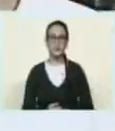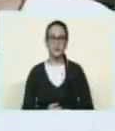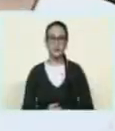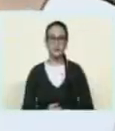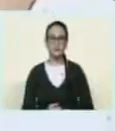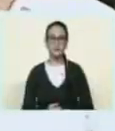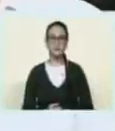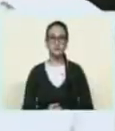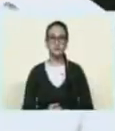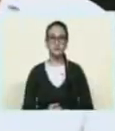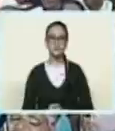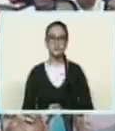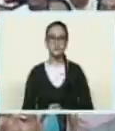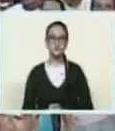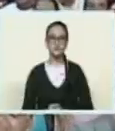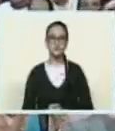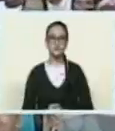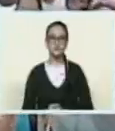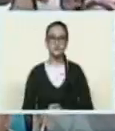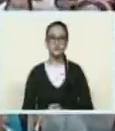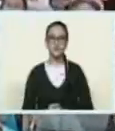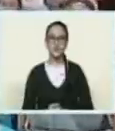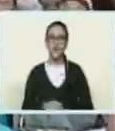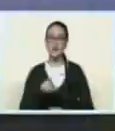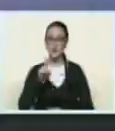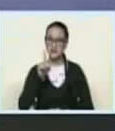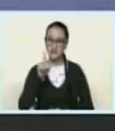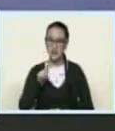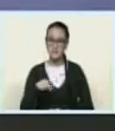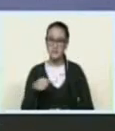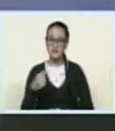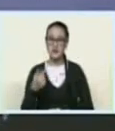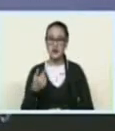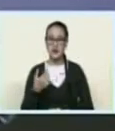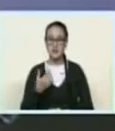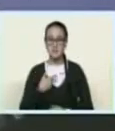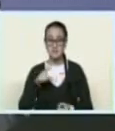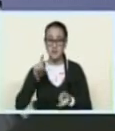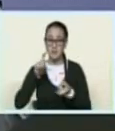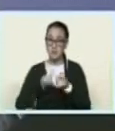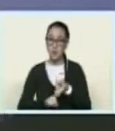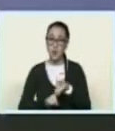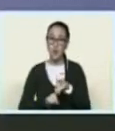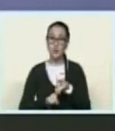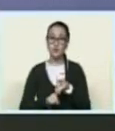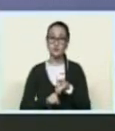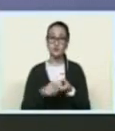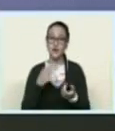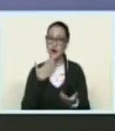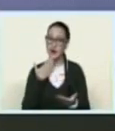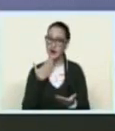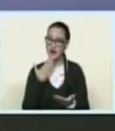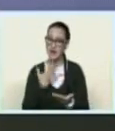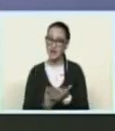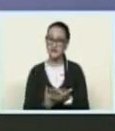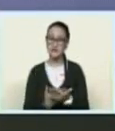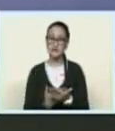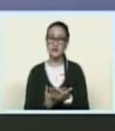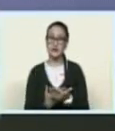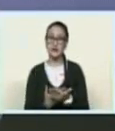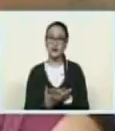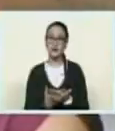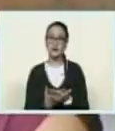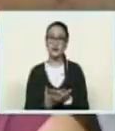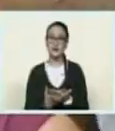quiero hacer una mención especial para mi compañera de vida, Dubrasca Moreno, quien no